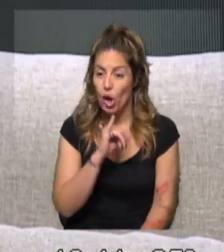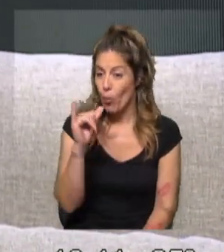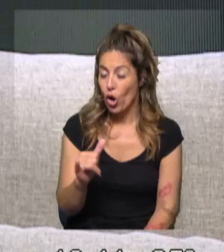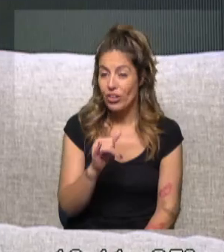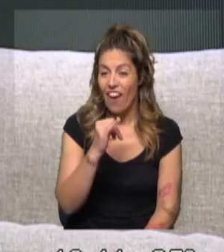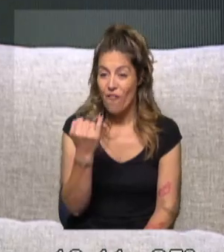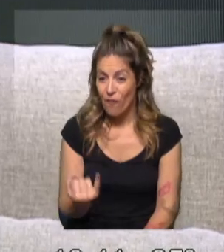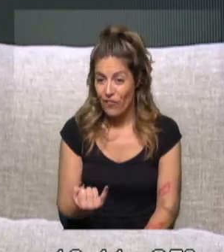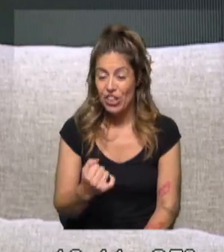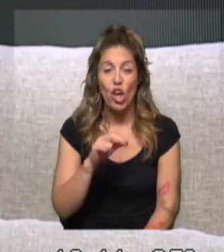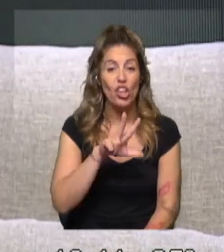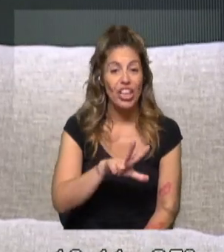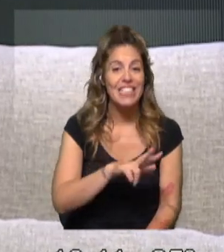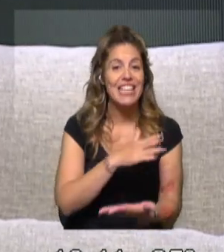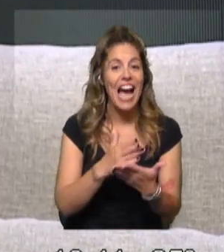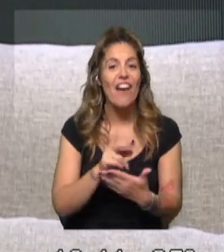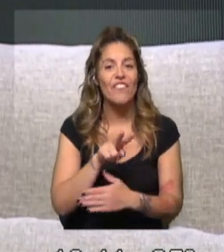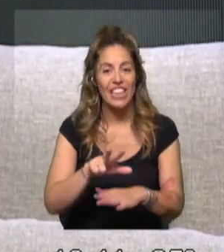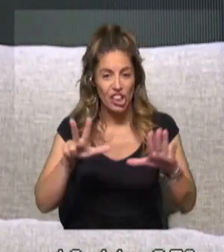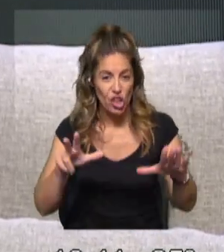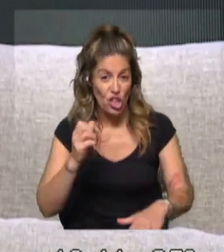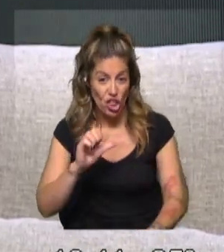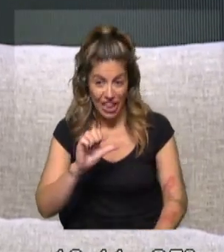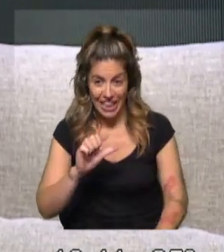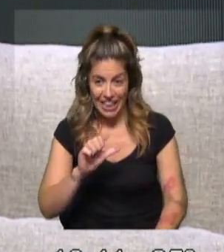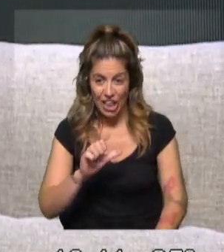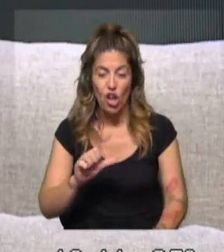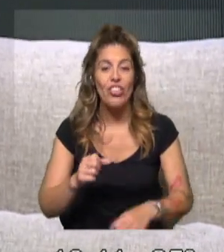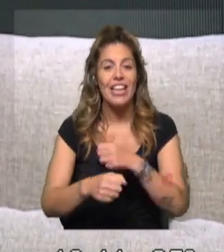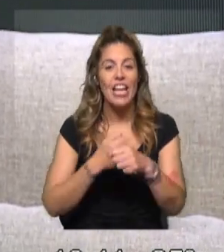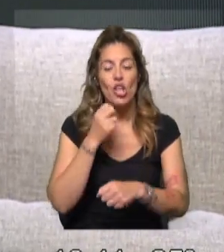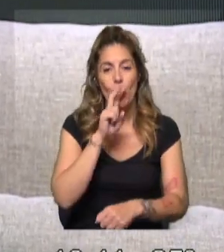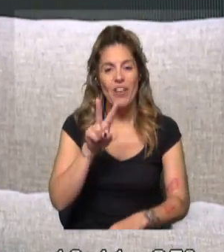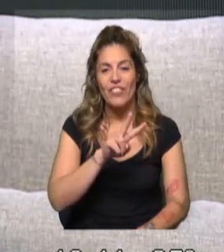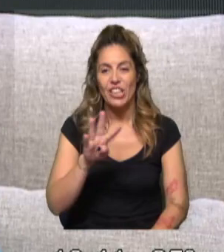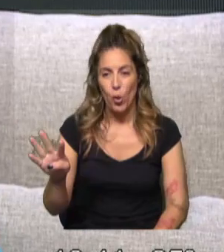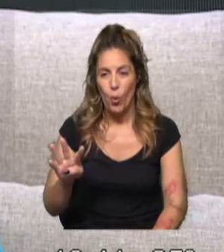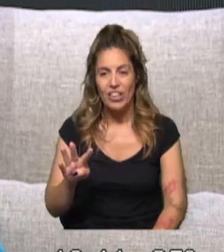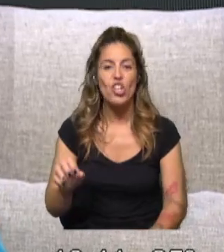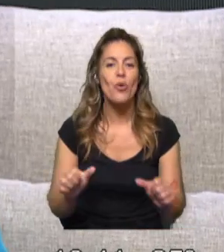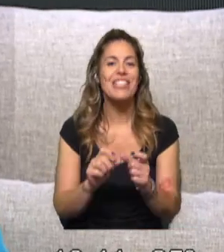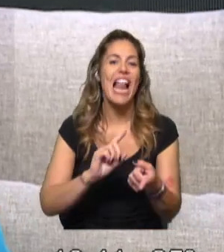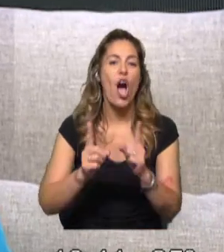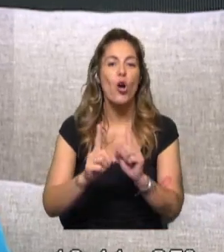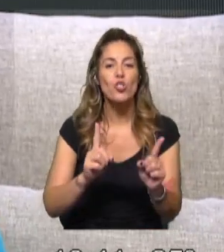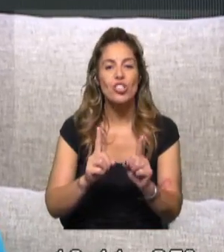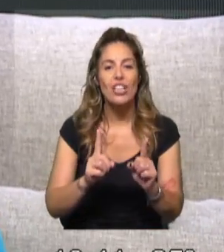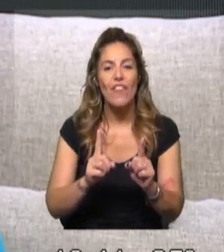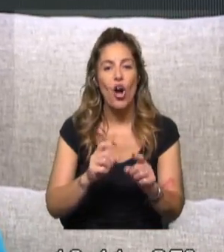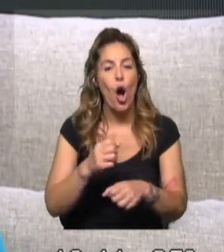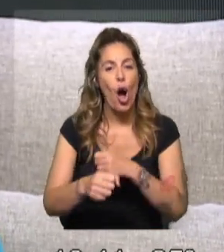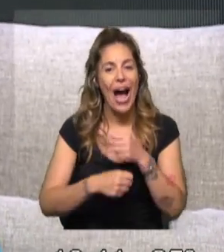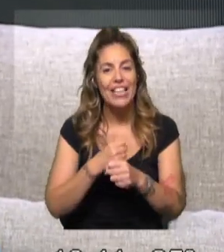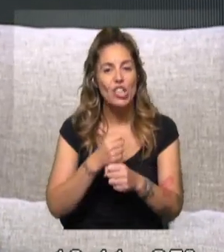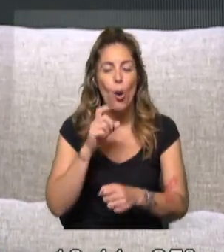del 3 al 28 de enero del 2024 se va a llevar a cabo la 11ª edición de Montevideo de